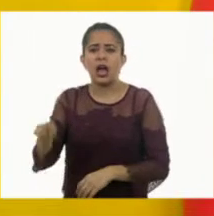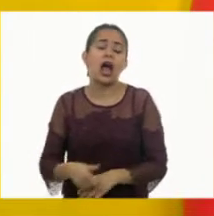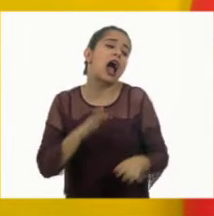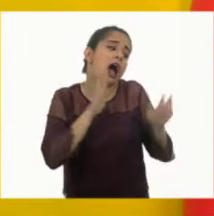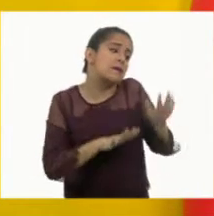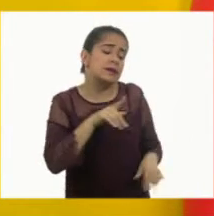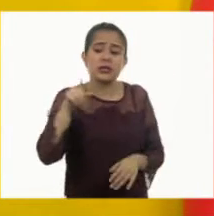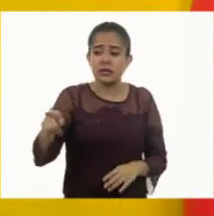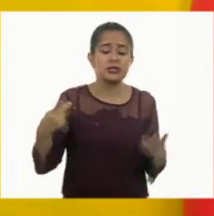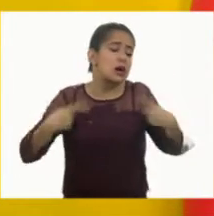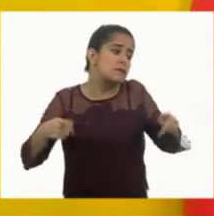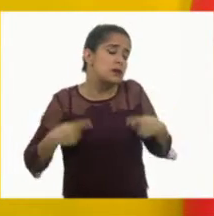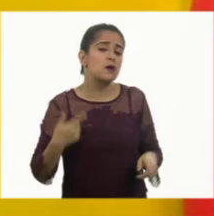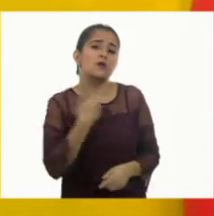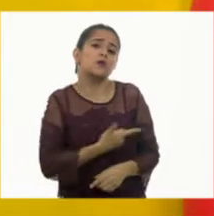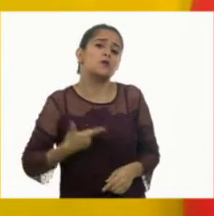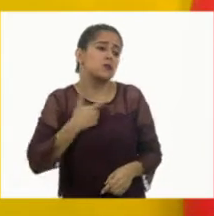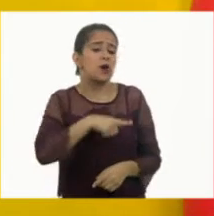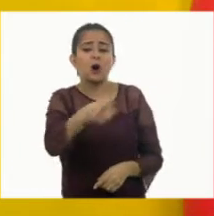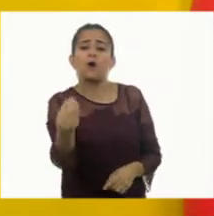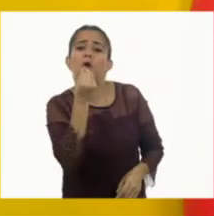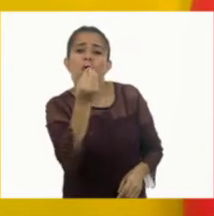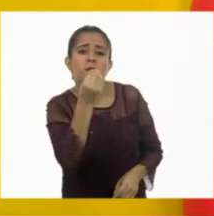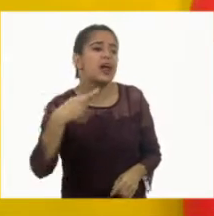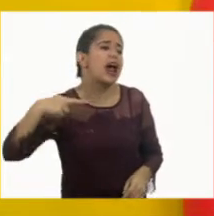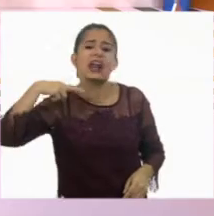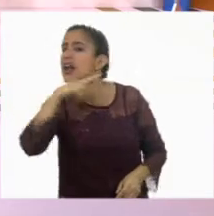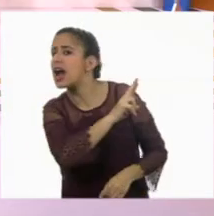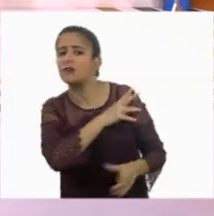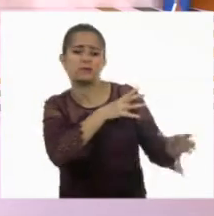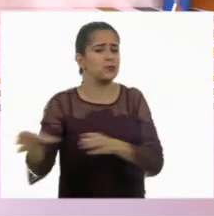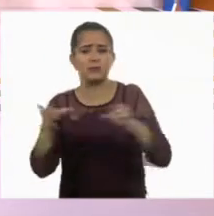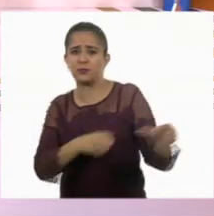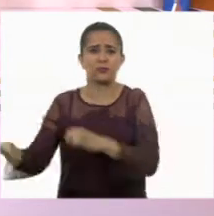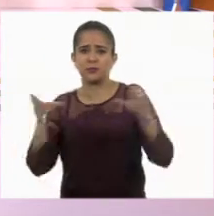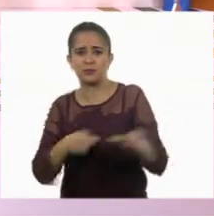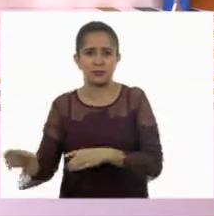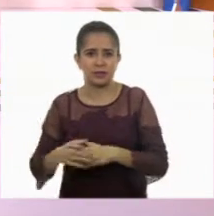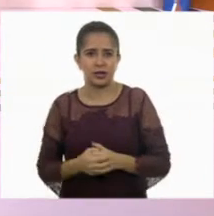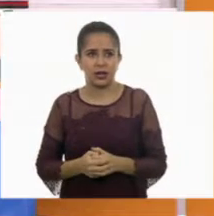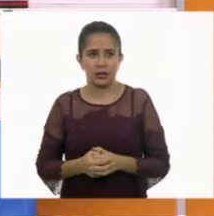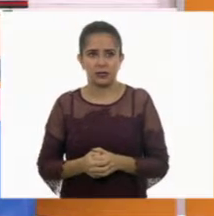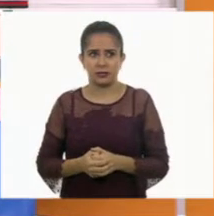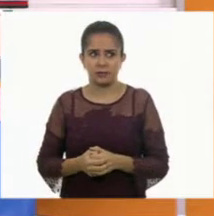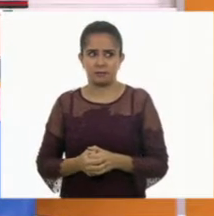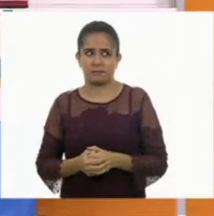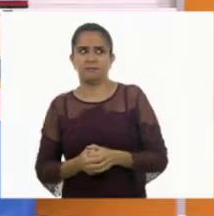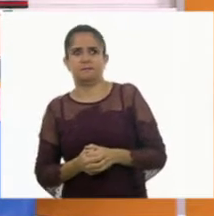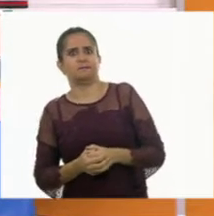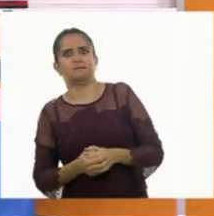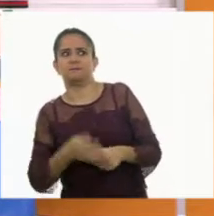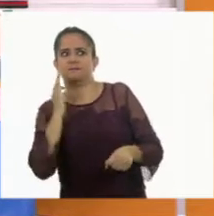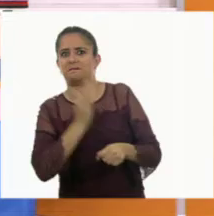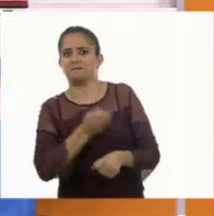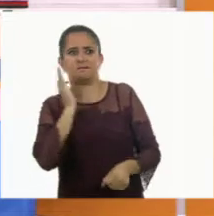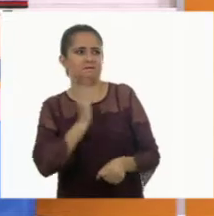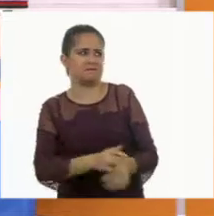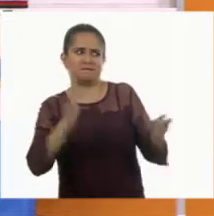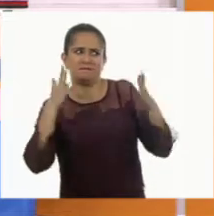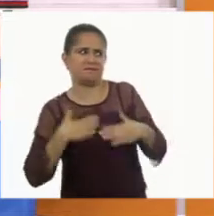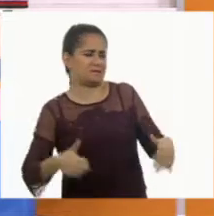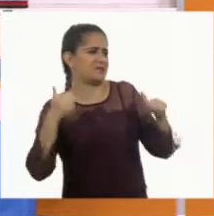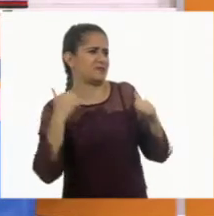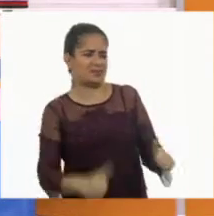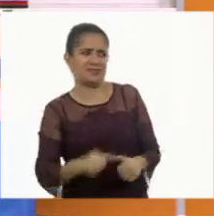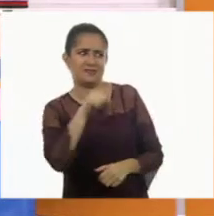esas personas les gusta la comida rápida. Ay, creo que me pasó como tu mamá que no entendió la de Aladino. La